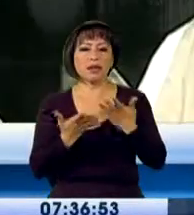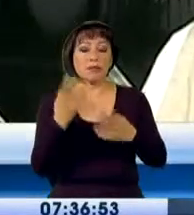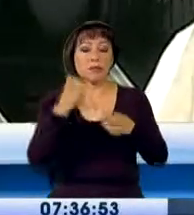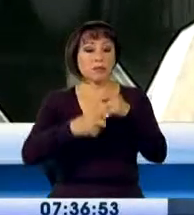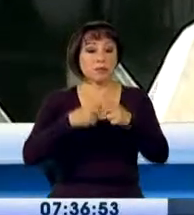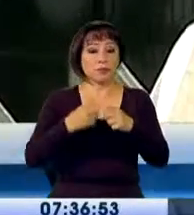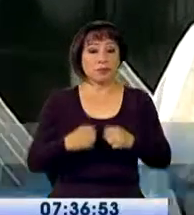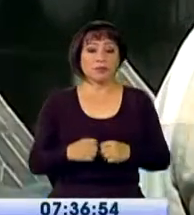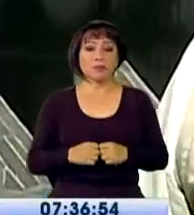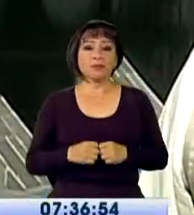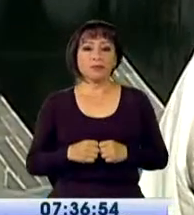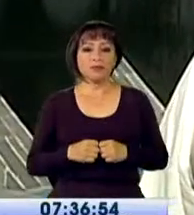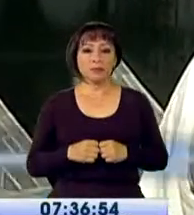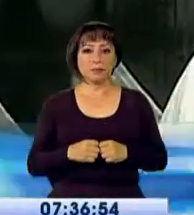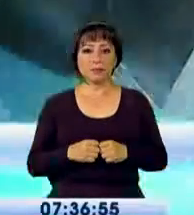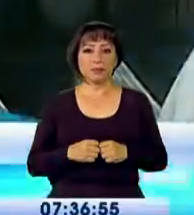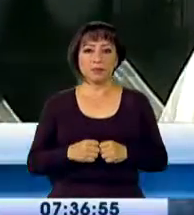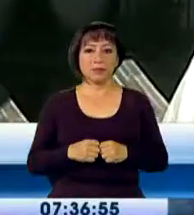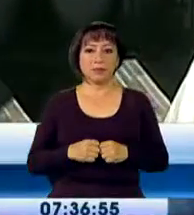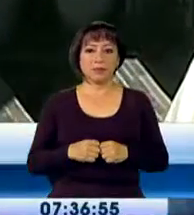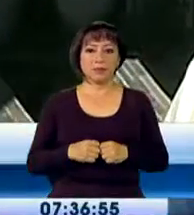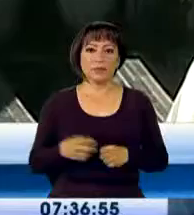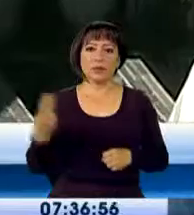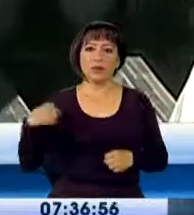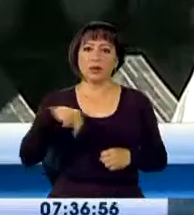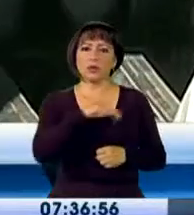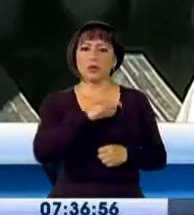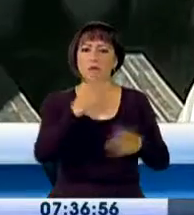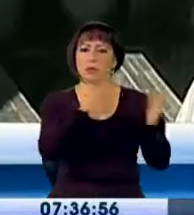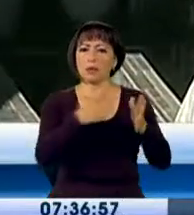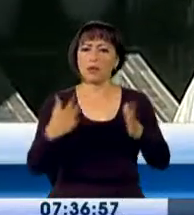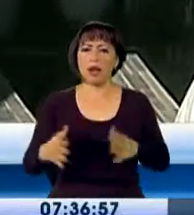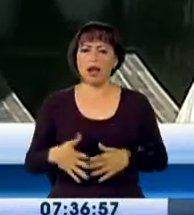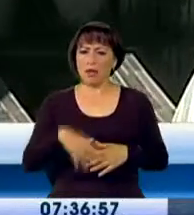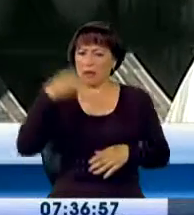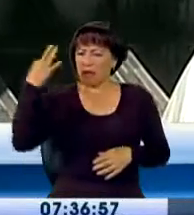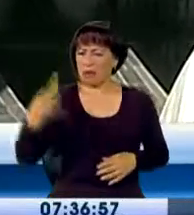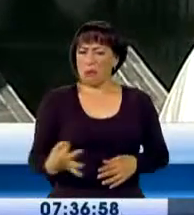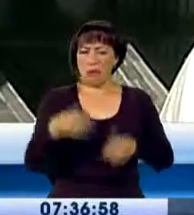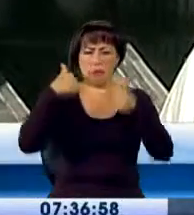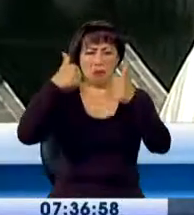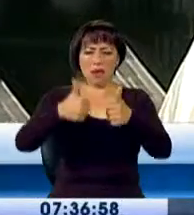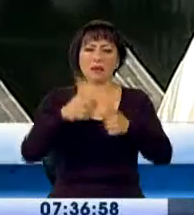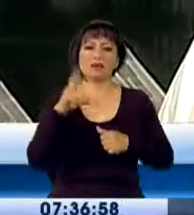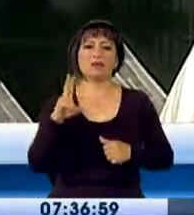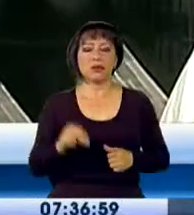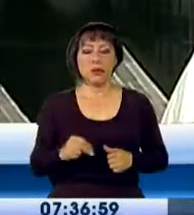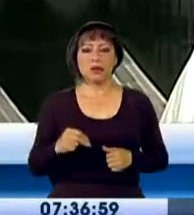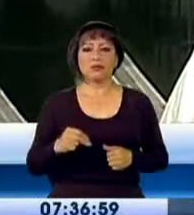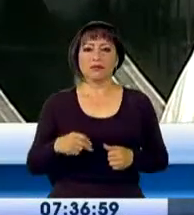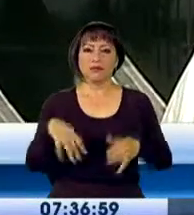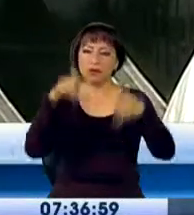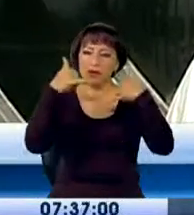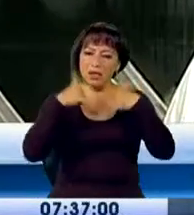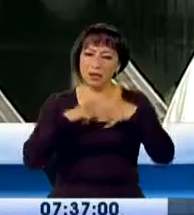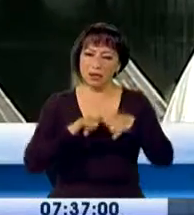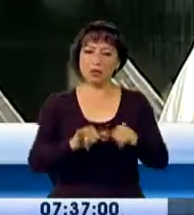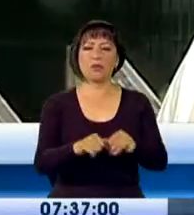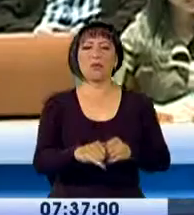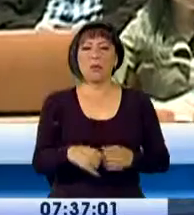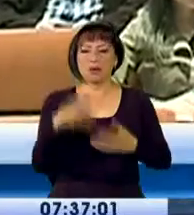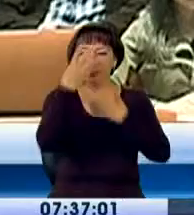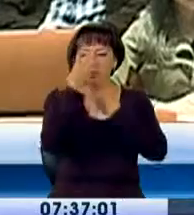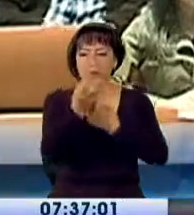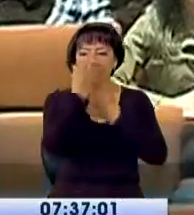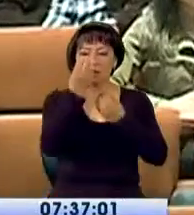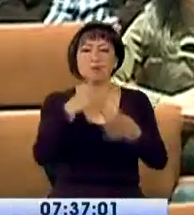Yo pienso que en eventos como estos nunca vamos a estar a 100% preparados. Siempre tenemos que estar constantemente comunicando a la gente qué es lo que tenemos que hacer.